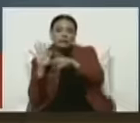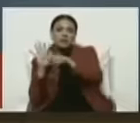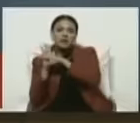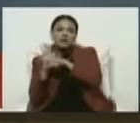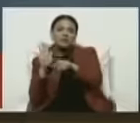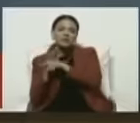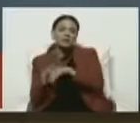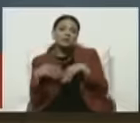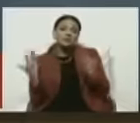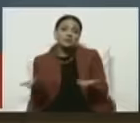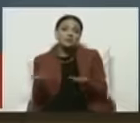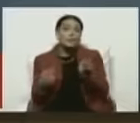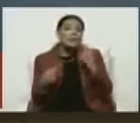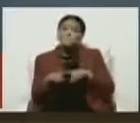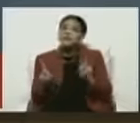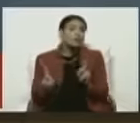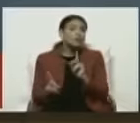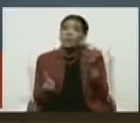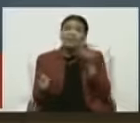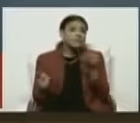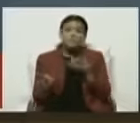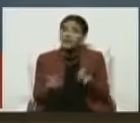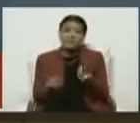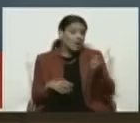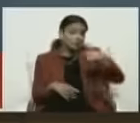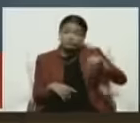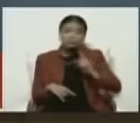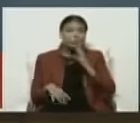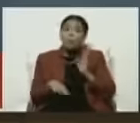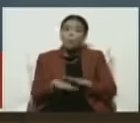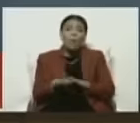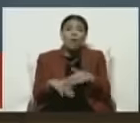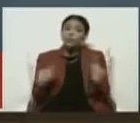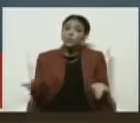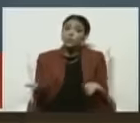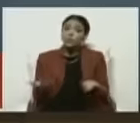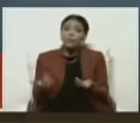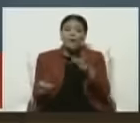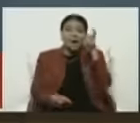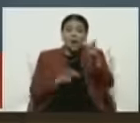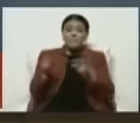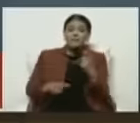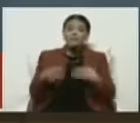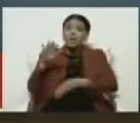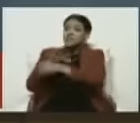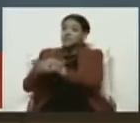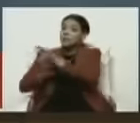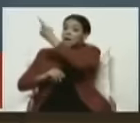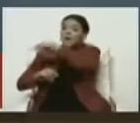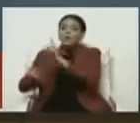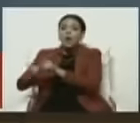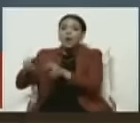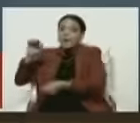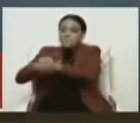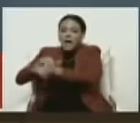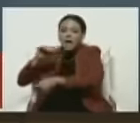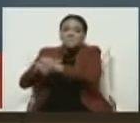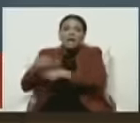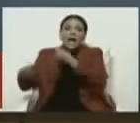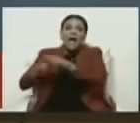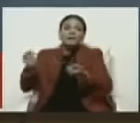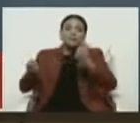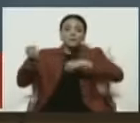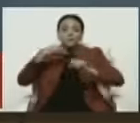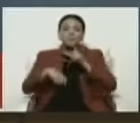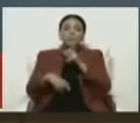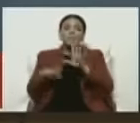donde supuestamente desde aquí salen sujetos como estos a, en el mundo entero,